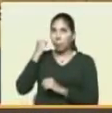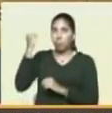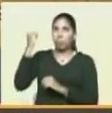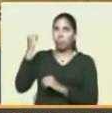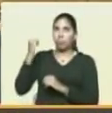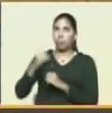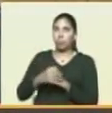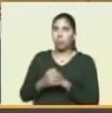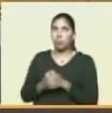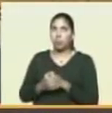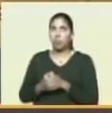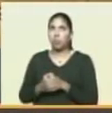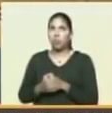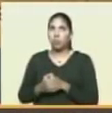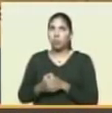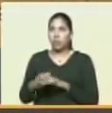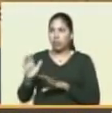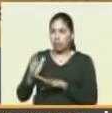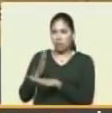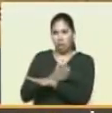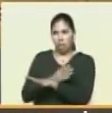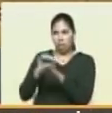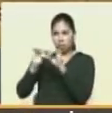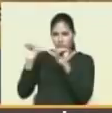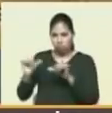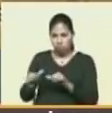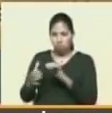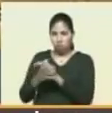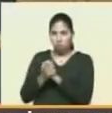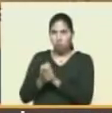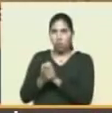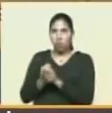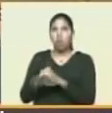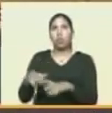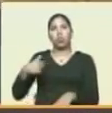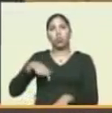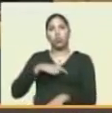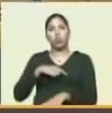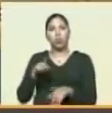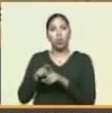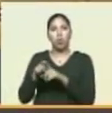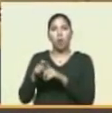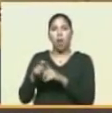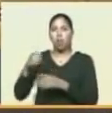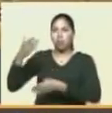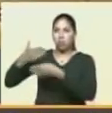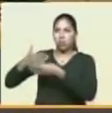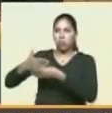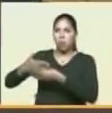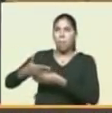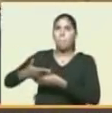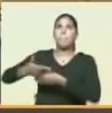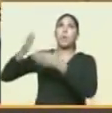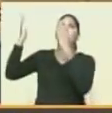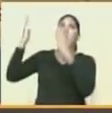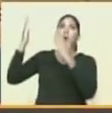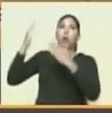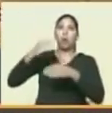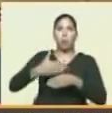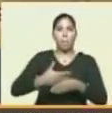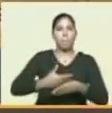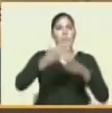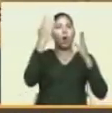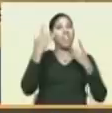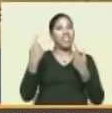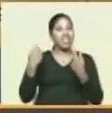conformado, ha estructurado, nosotros vamos a romper esas barreras, o por lo menos hacer el intento, con